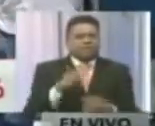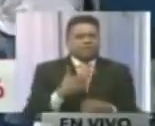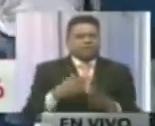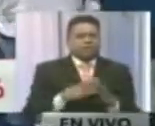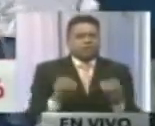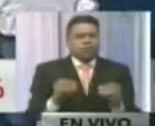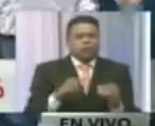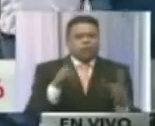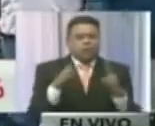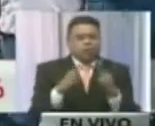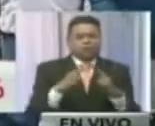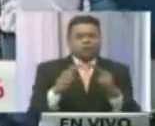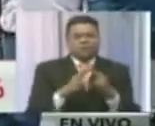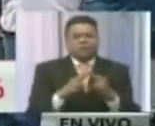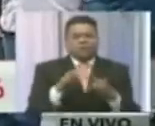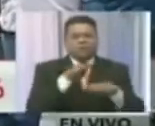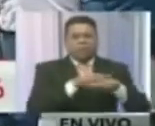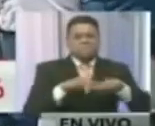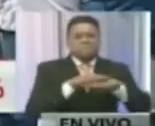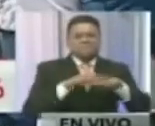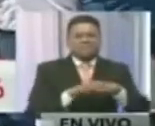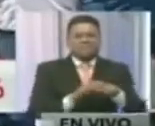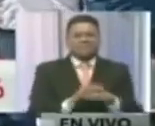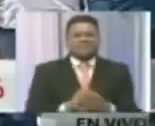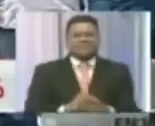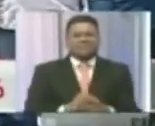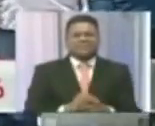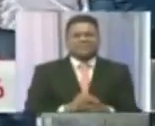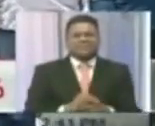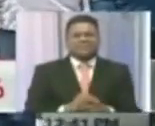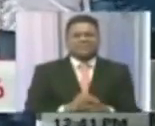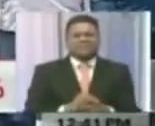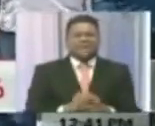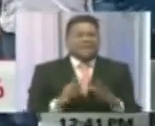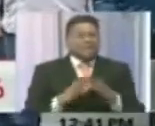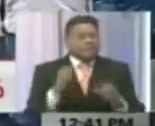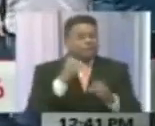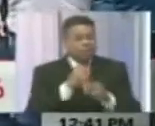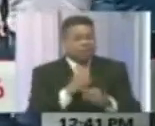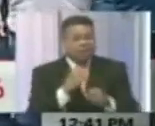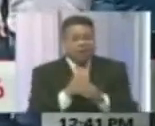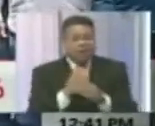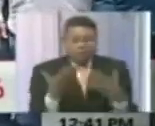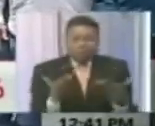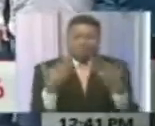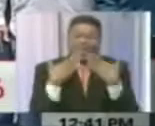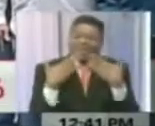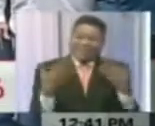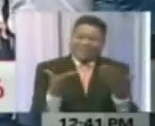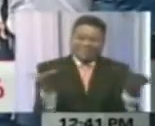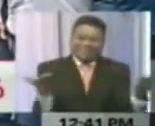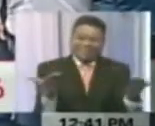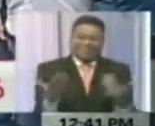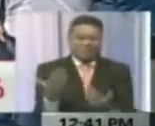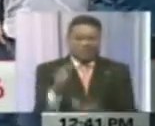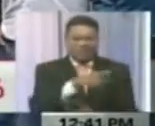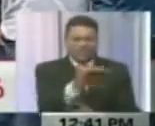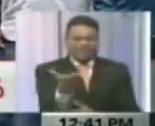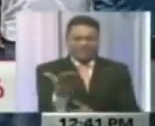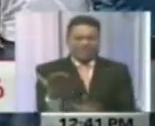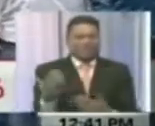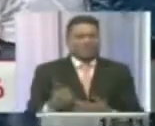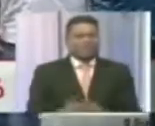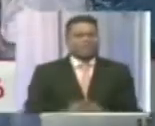reconocimiento a usted, ministro Freddy Ñáñez, por el trabajo extraordinario que ustedes tienen y bueno, vamos a seguir avanzando en la